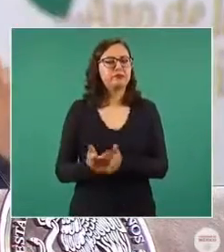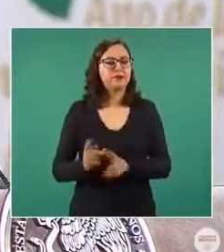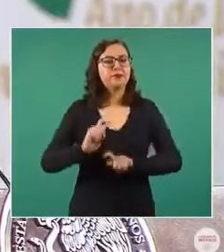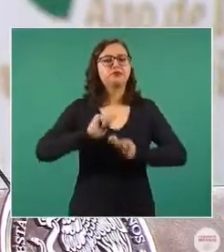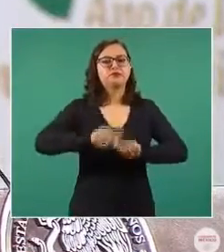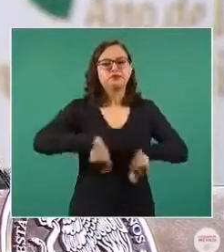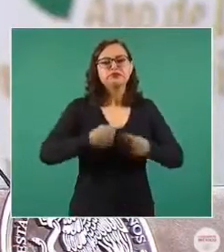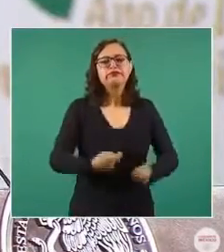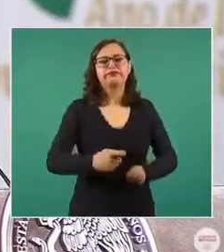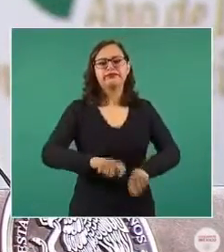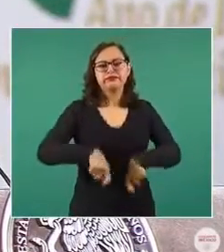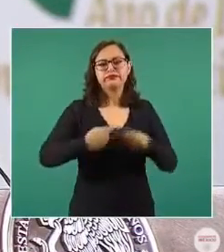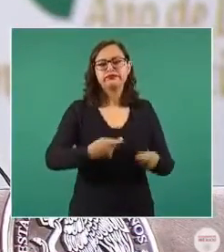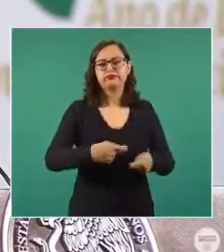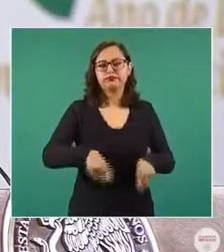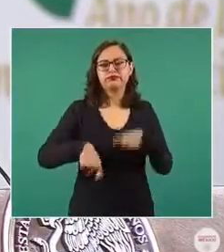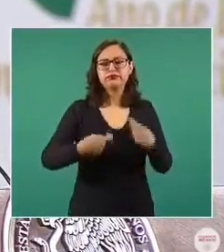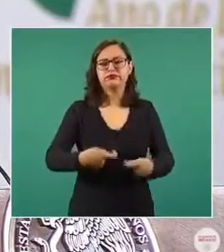excesivo